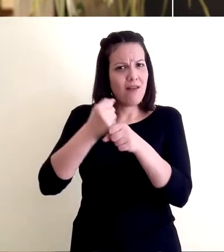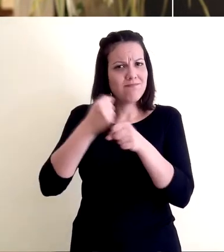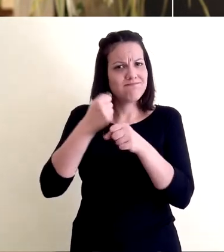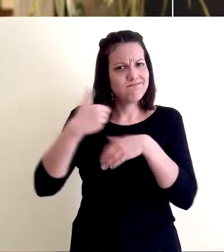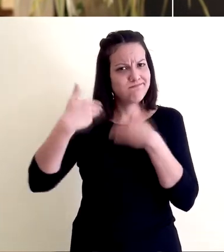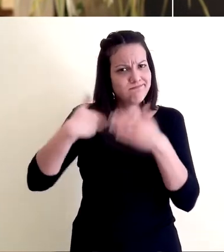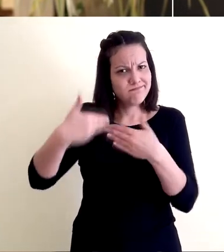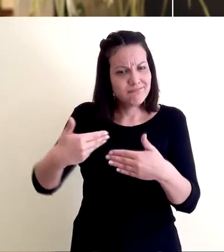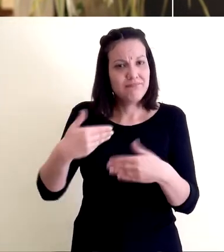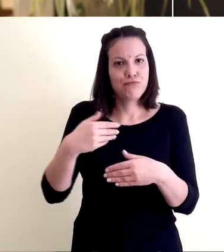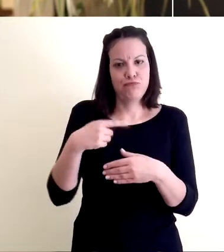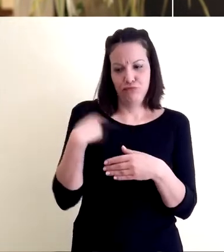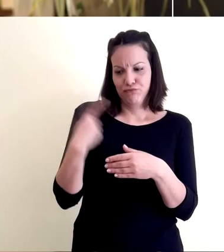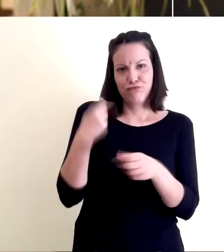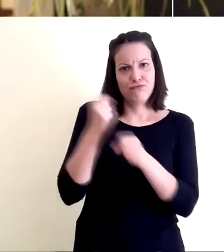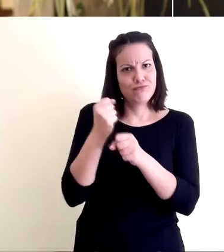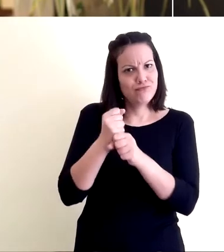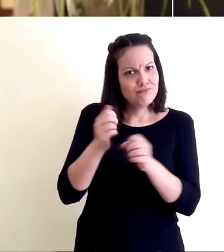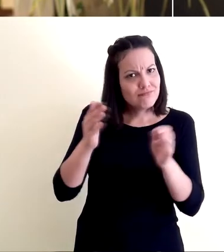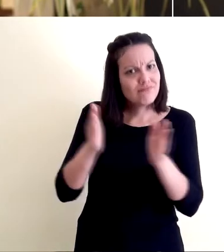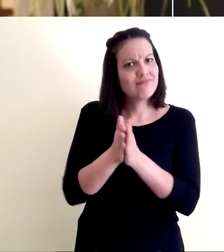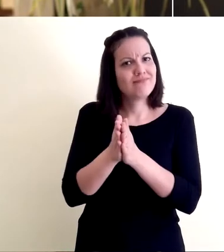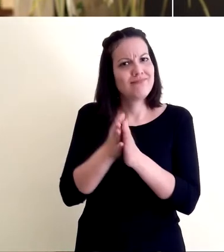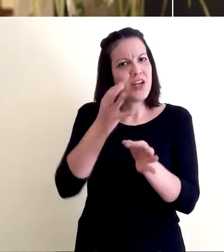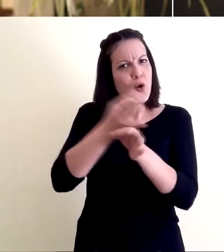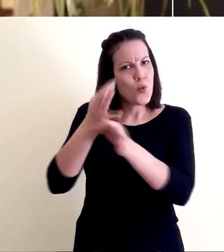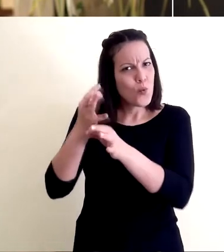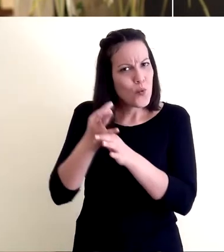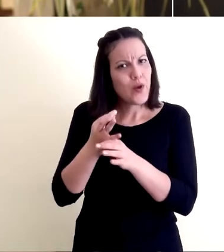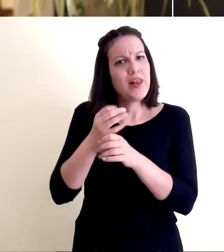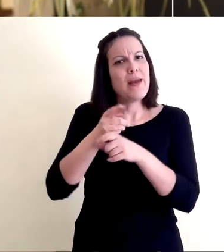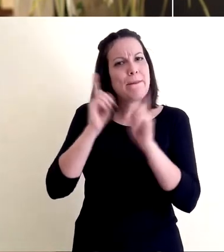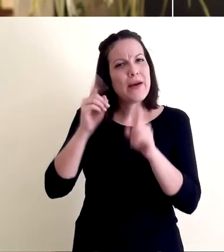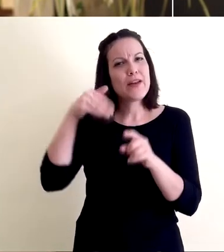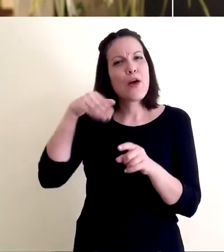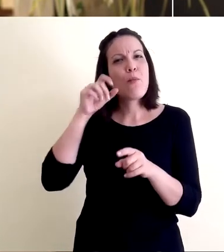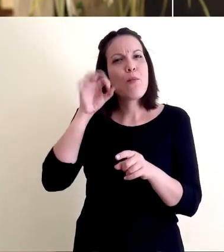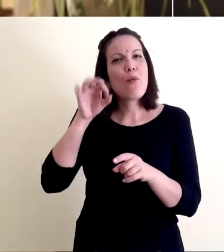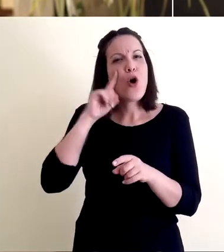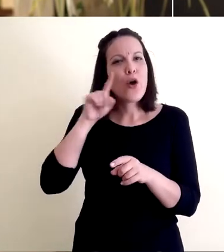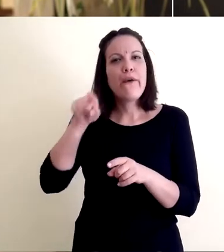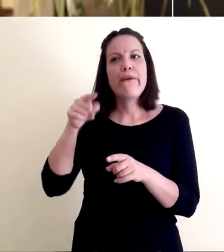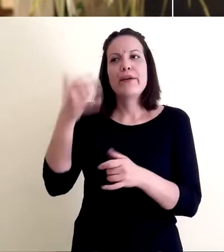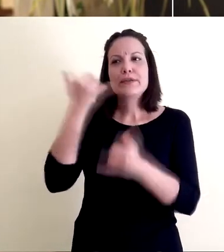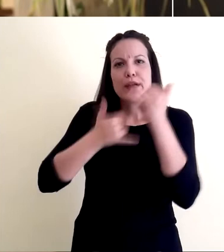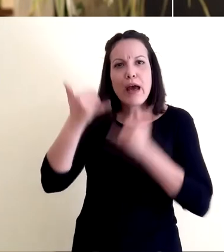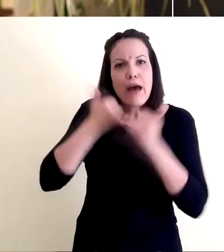digamos. Nosotros trabajamos mucho con las instituciones escolares, con las maestras orientadoras que nos llaman, que nos